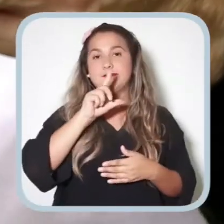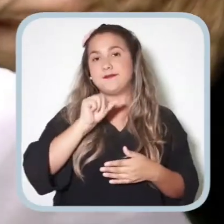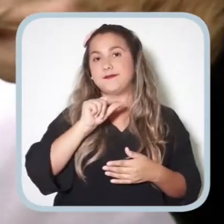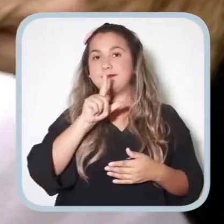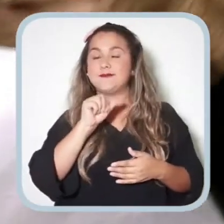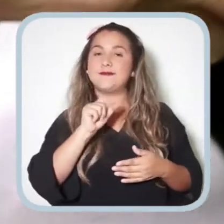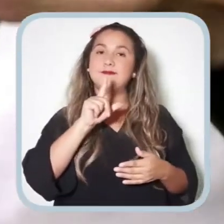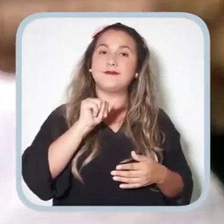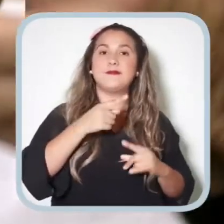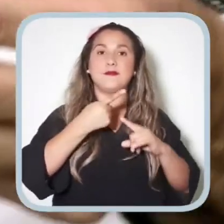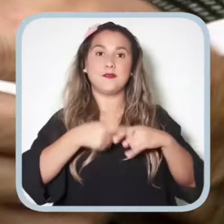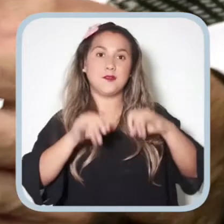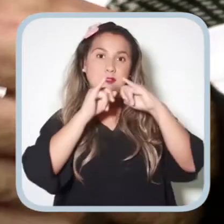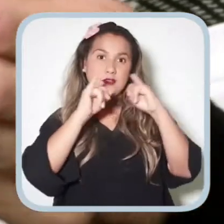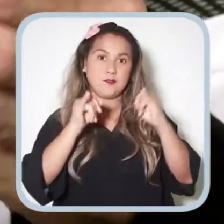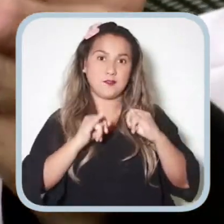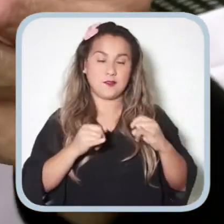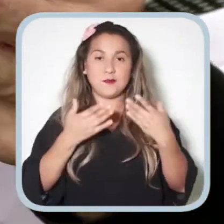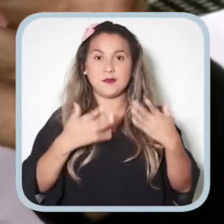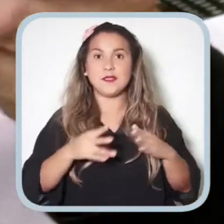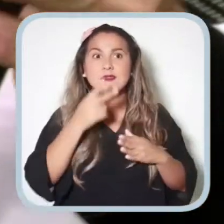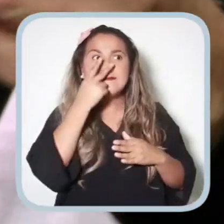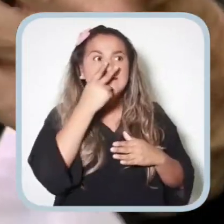Otra forma.